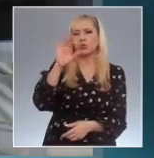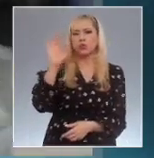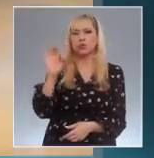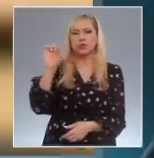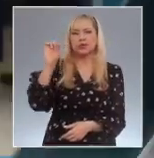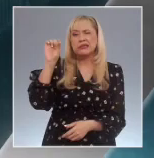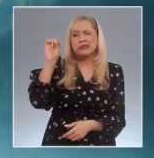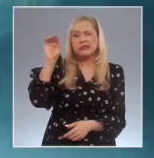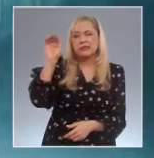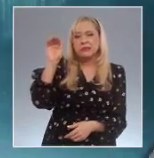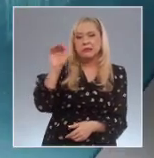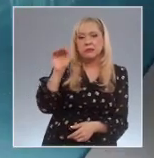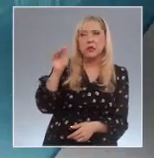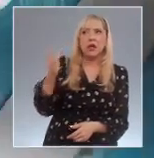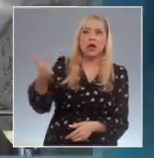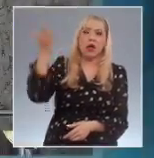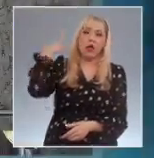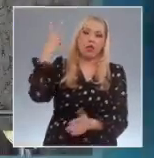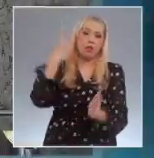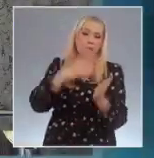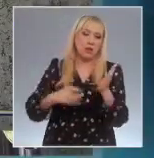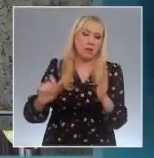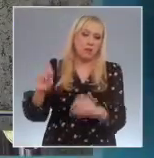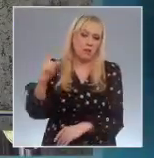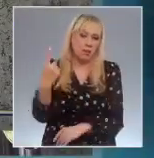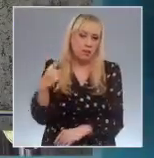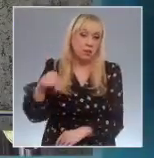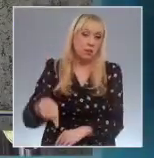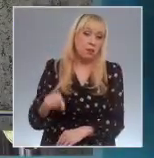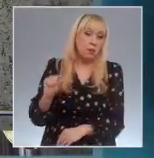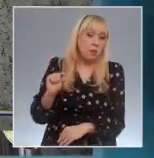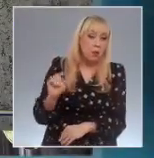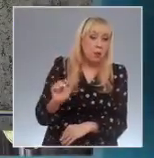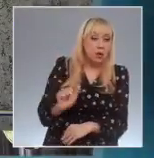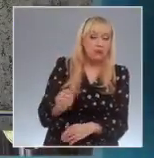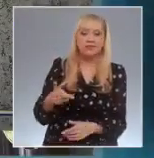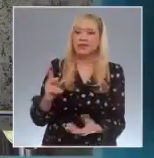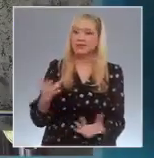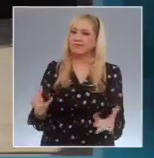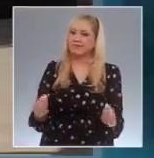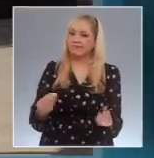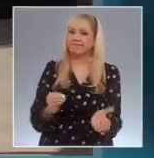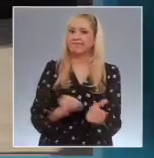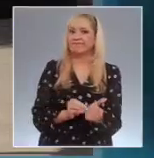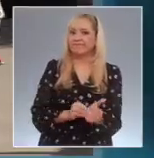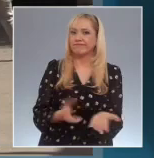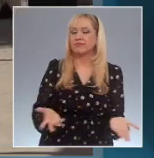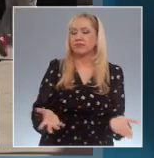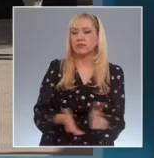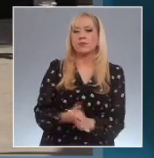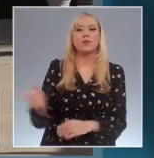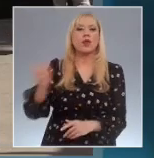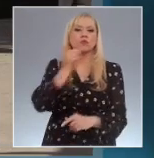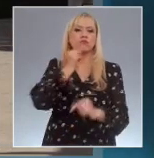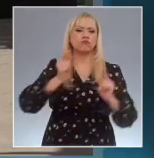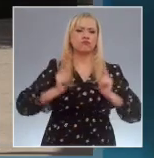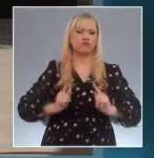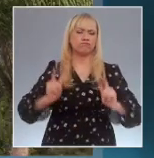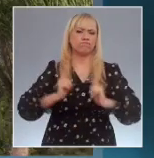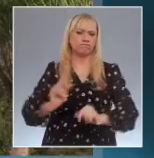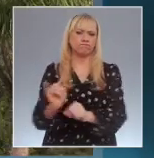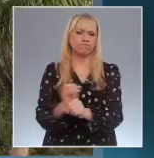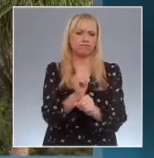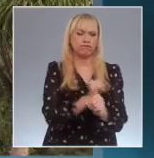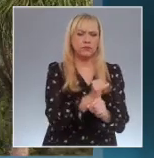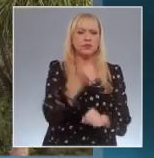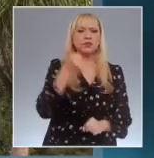el 2021. La Fiscalía General de la República y la Comisión de Derechos Humanos de Nuevo León investigan una